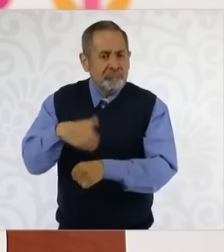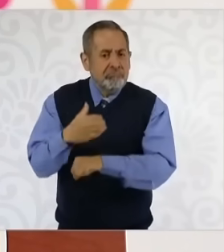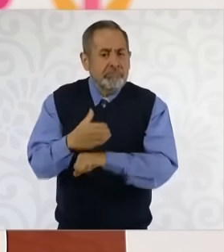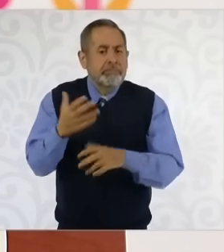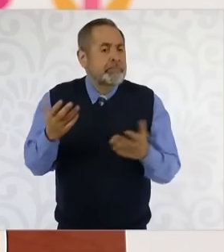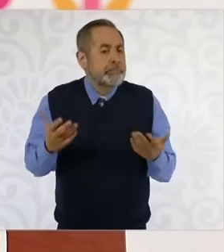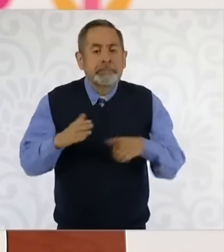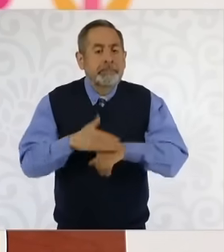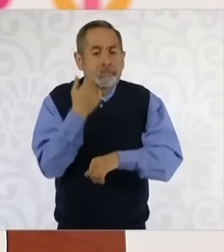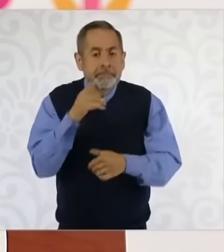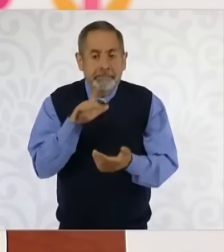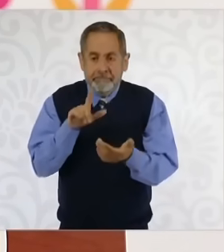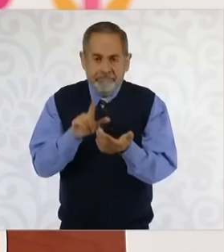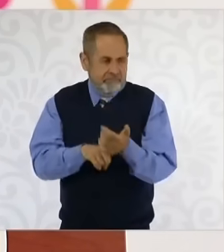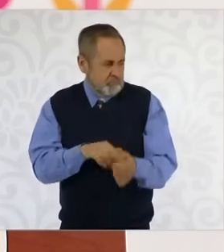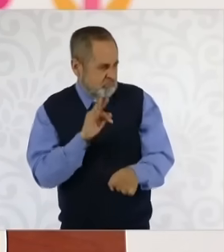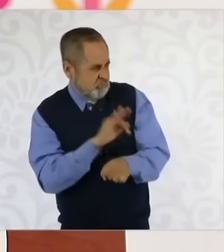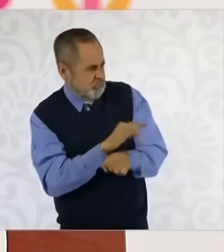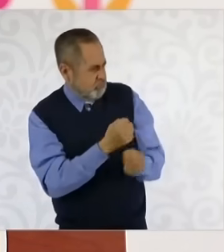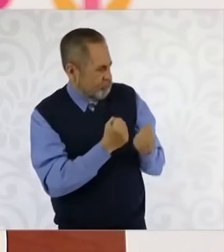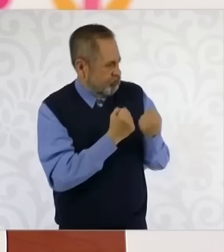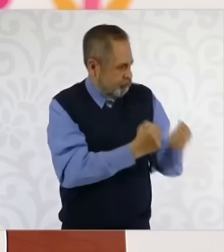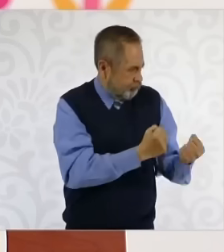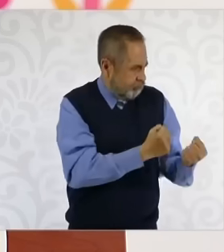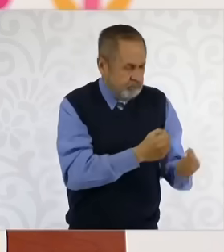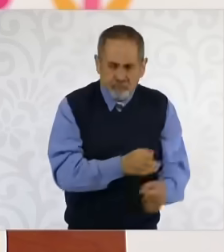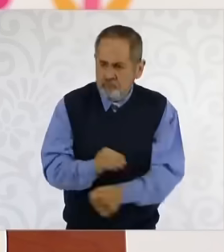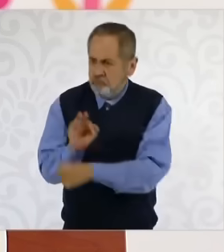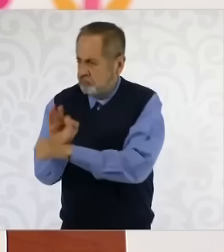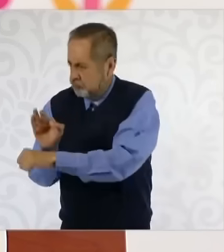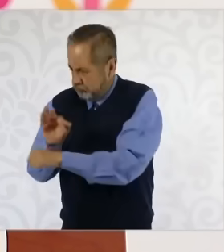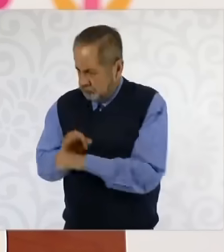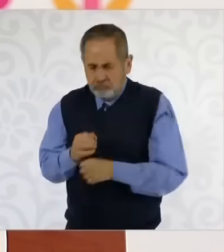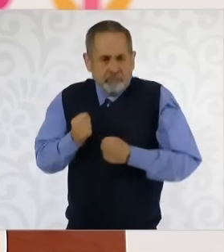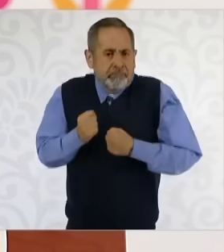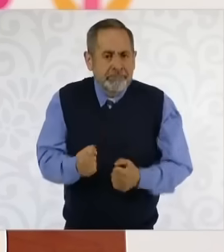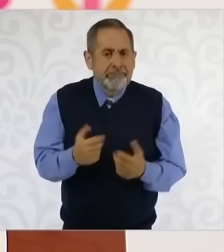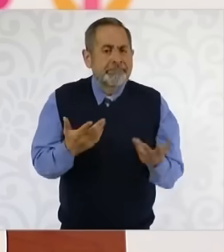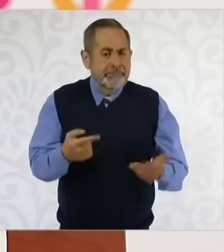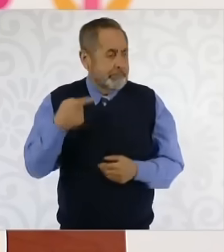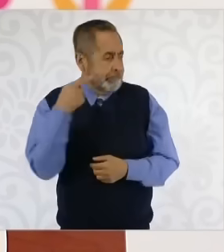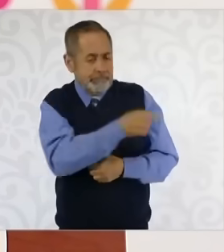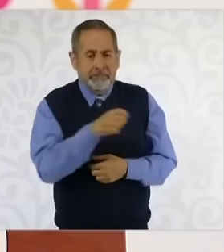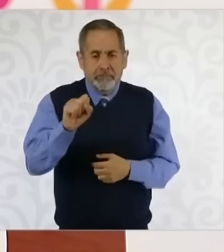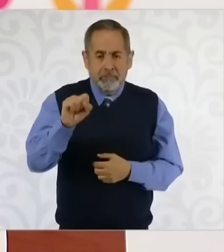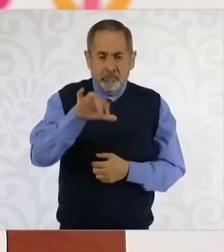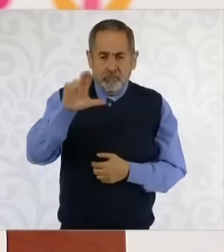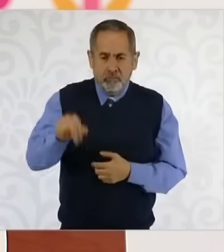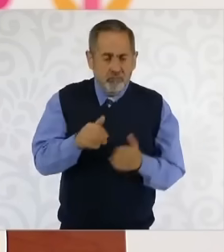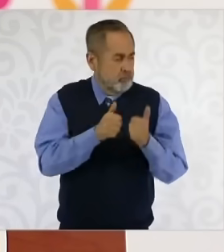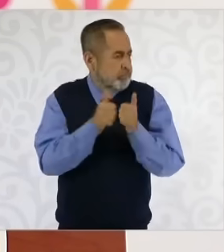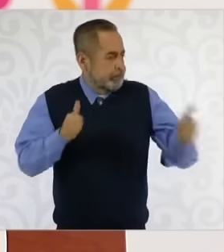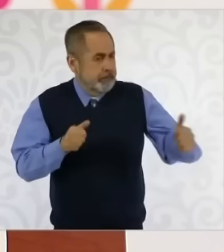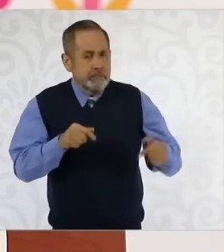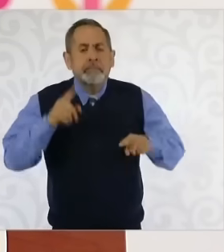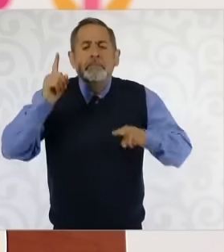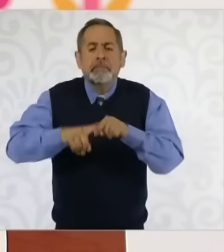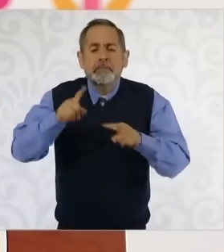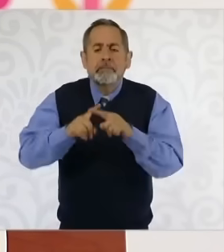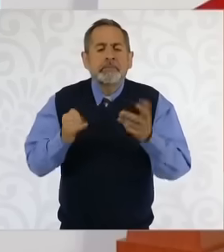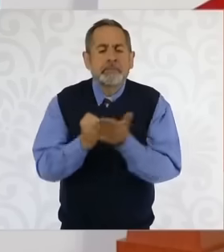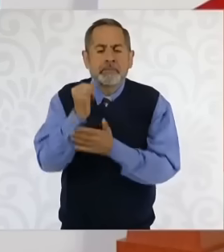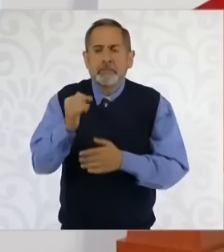porque fortalece al Poder Judicial como un poder autónomo, elegido por el